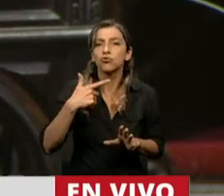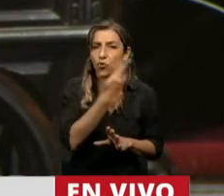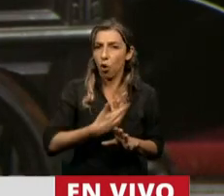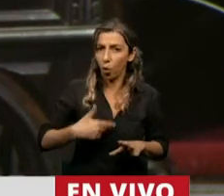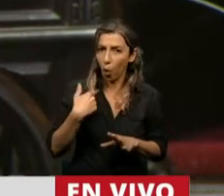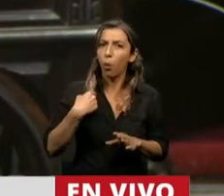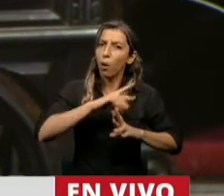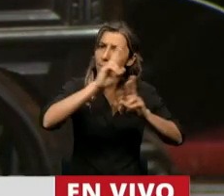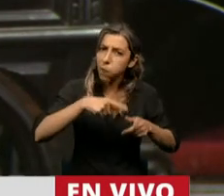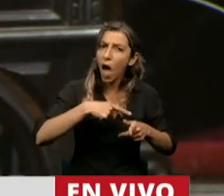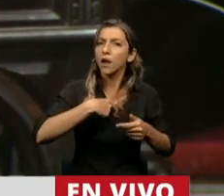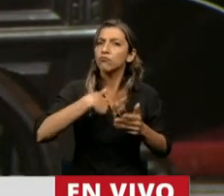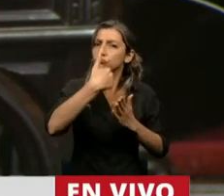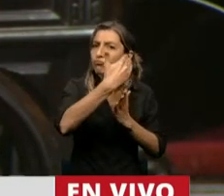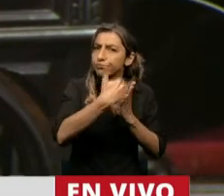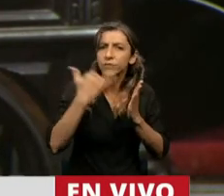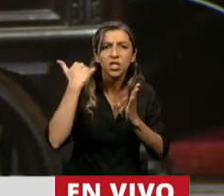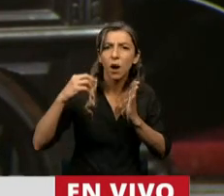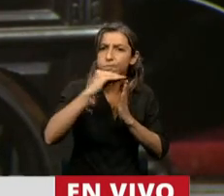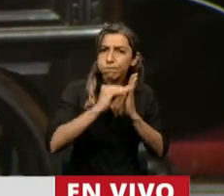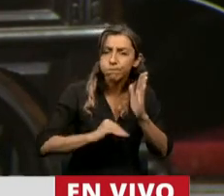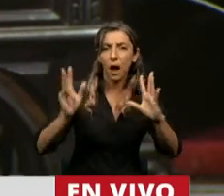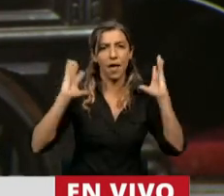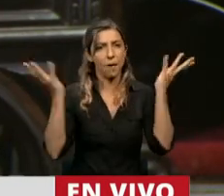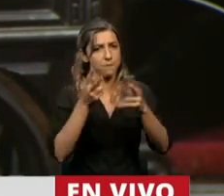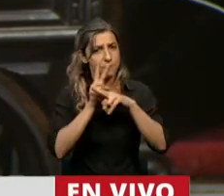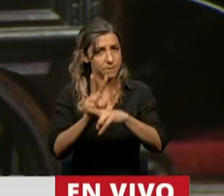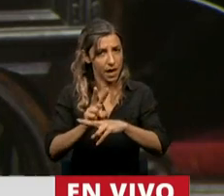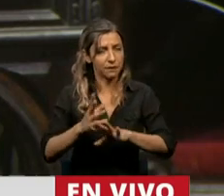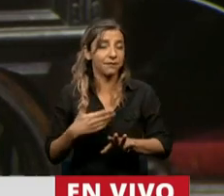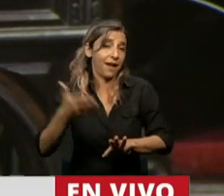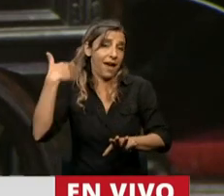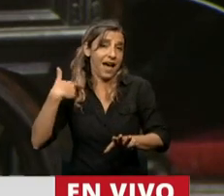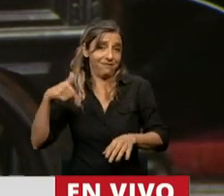gobernanza ambiental aún antes de que supiéramos por allá de qué se trataba Escazú.